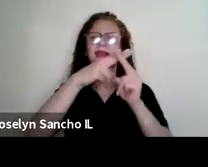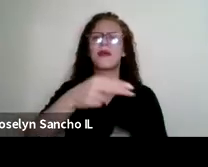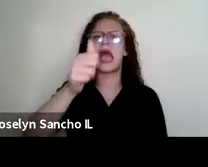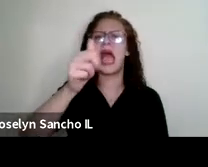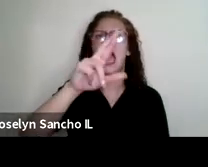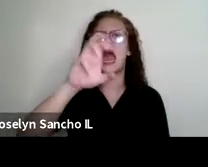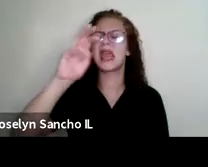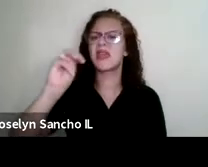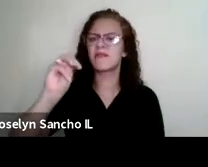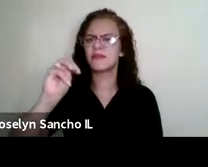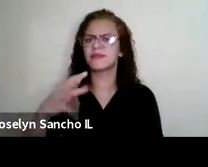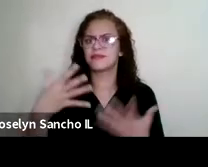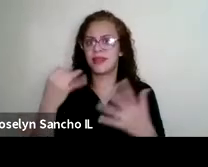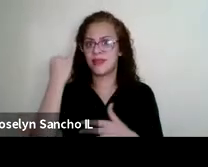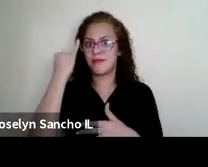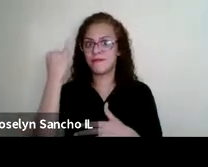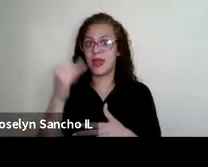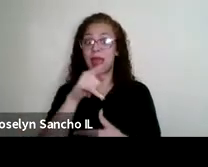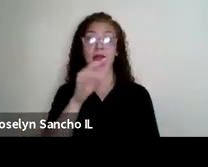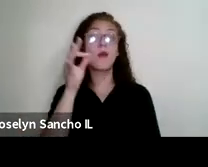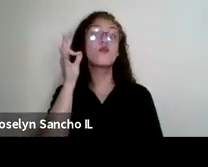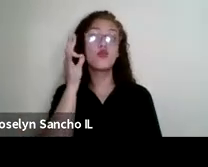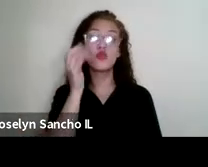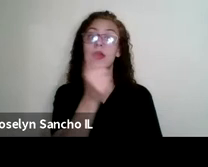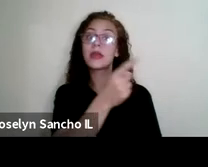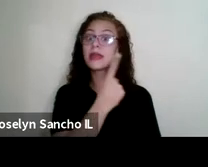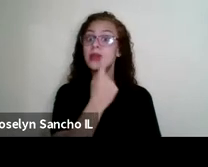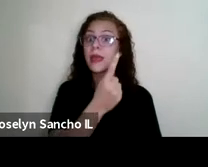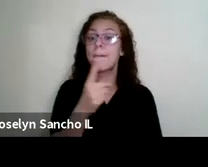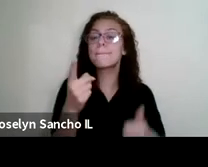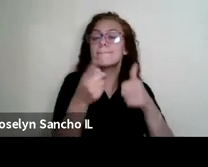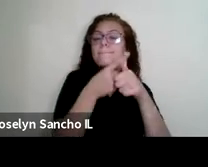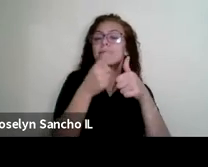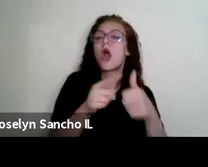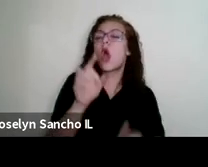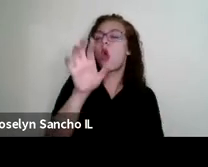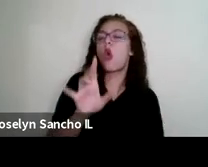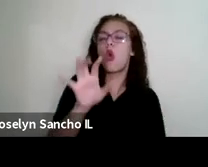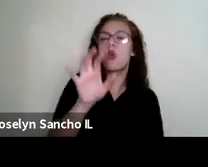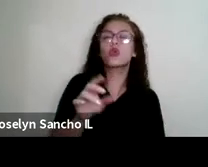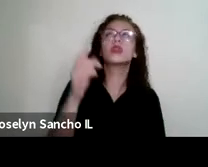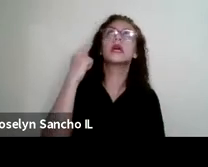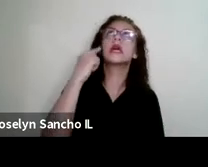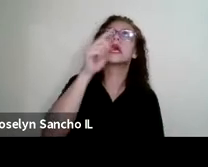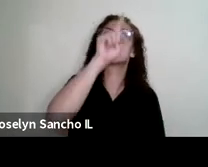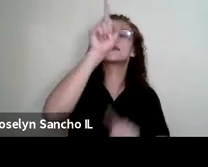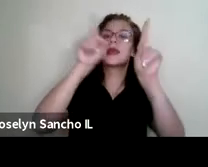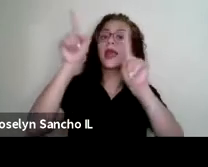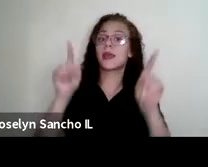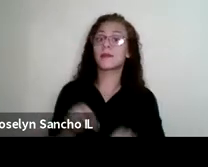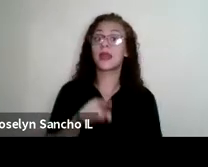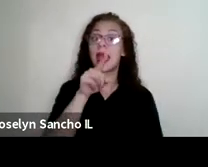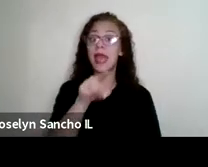imagínense. Resulta que estas mujeres son las primeras contadoras de las estrellas. A ellas las